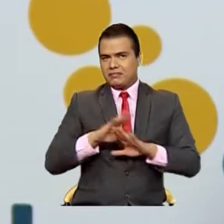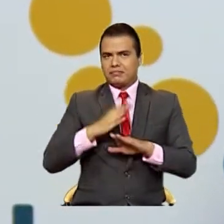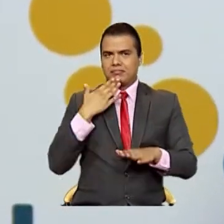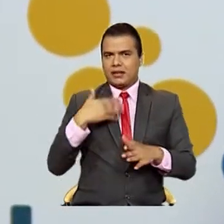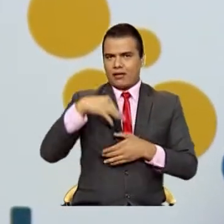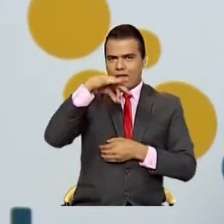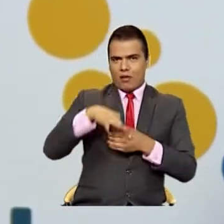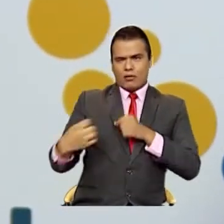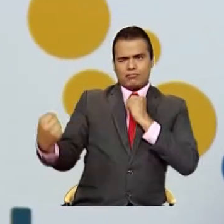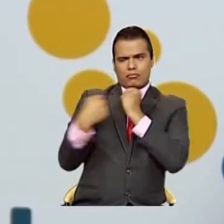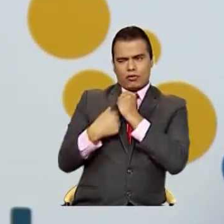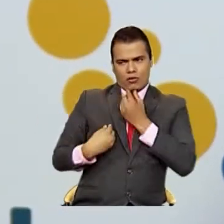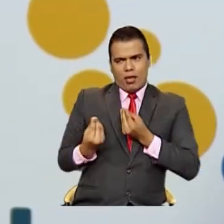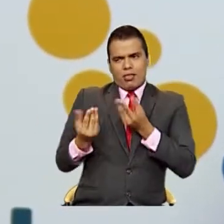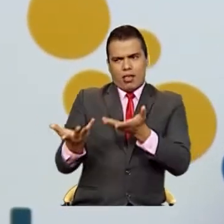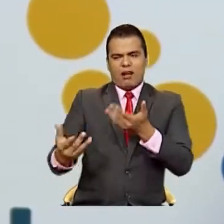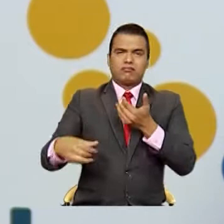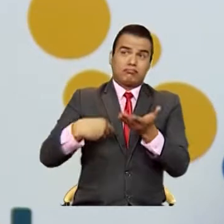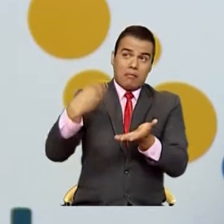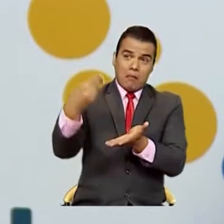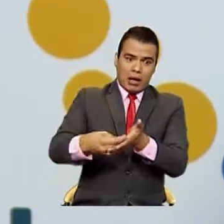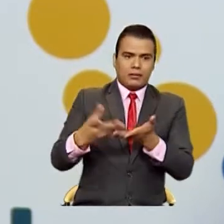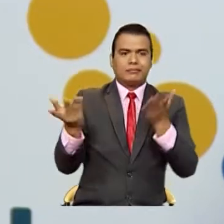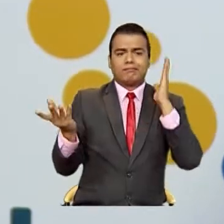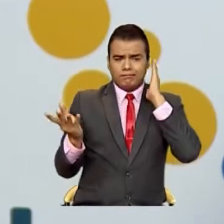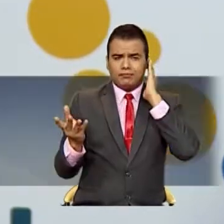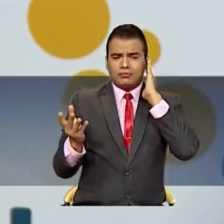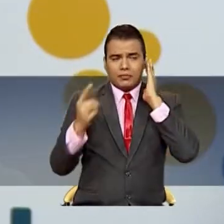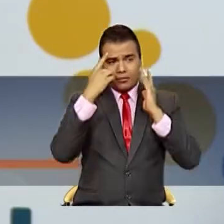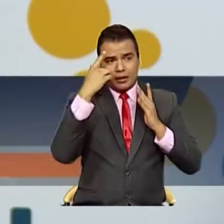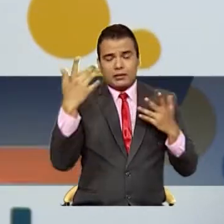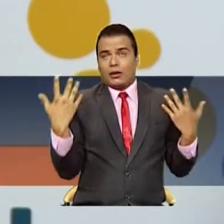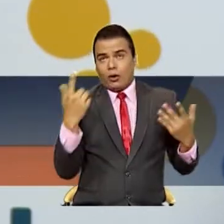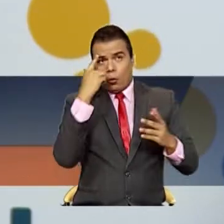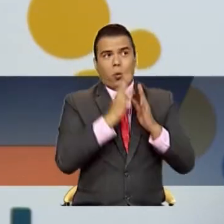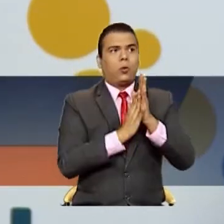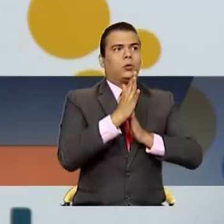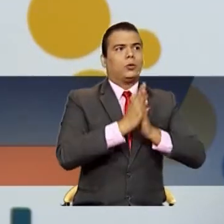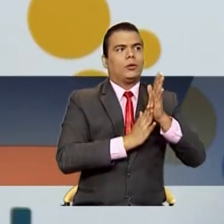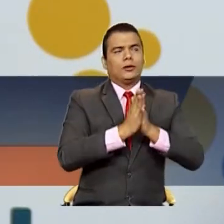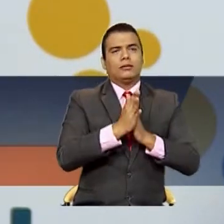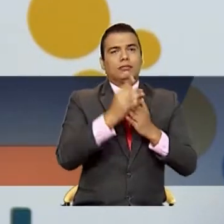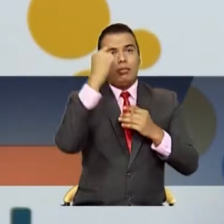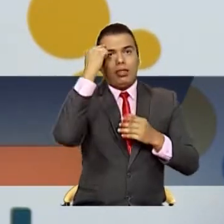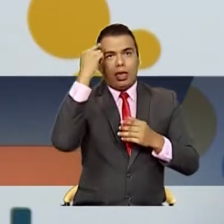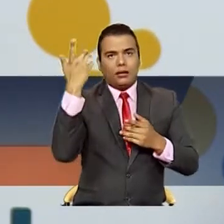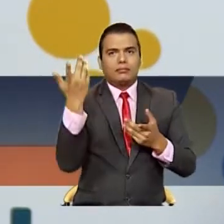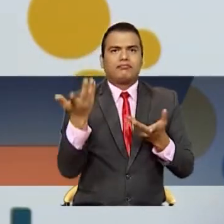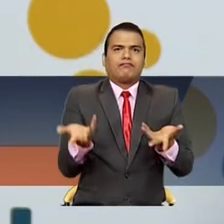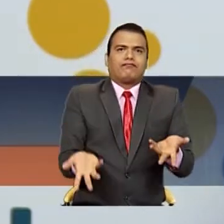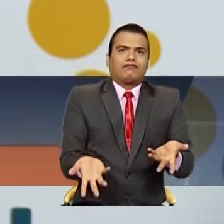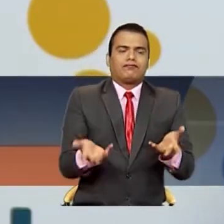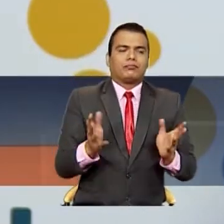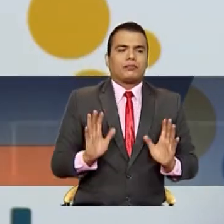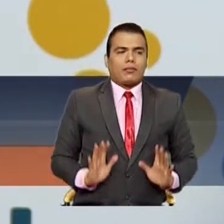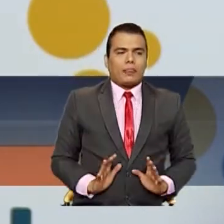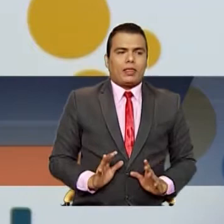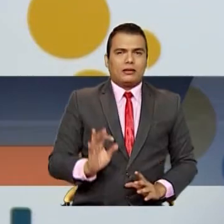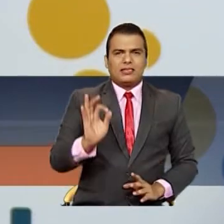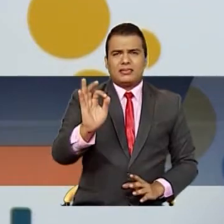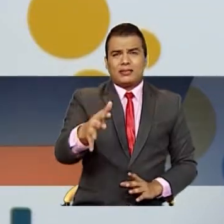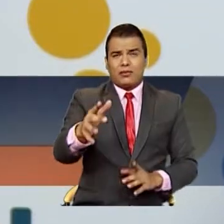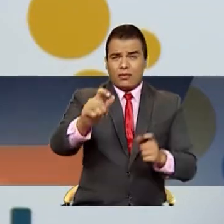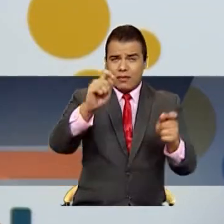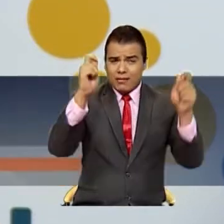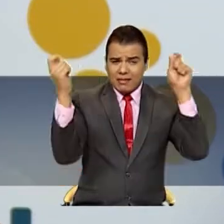gente piensa eso, ¿sí? Que es una feria para vender el voto, porque piensan en principio que no hay posibilidad de que cambien las